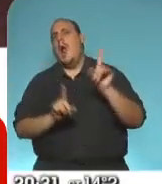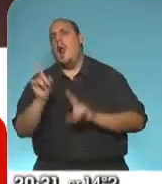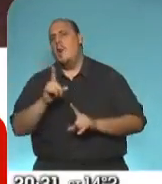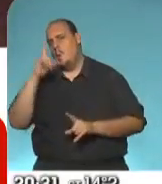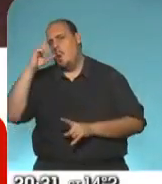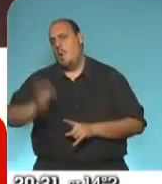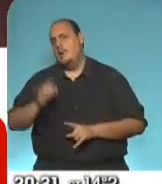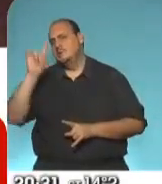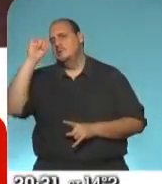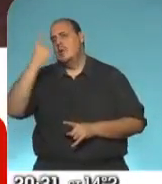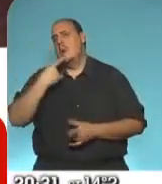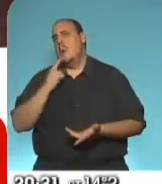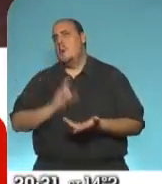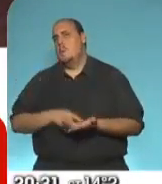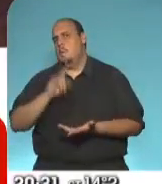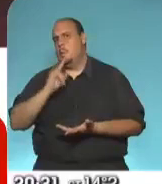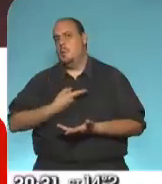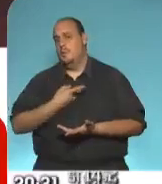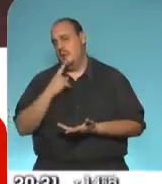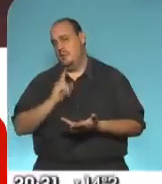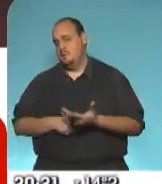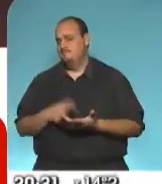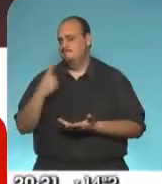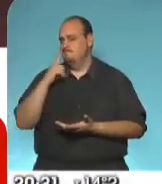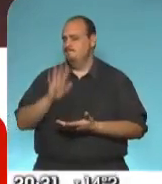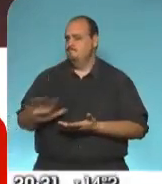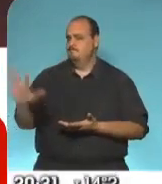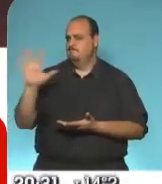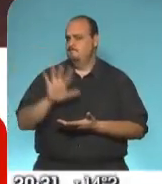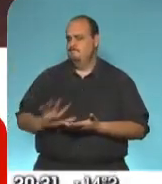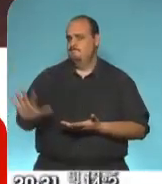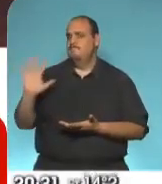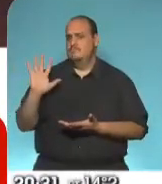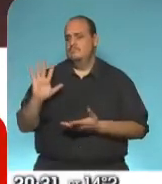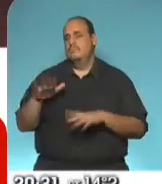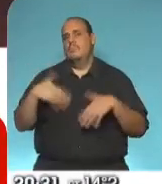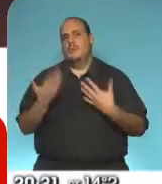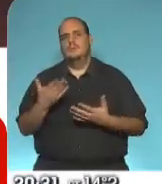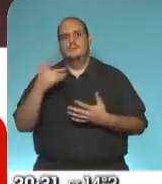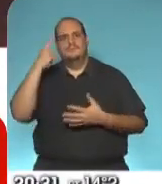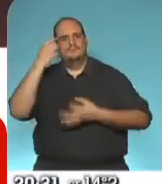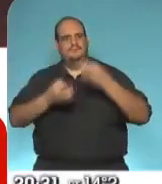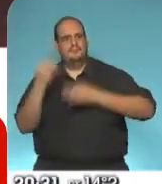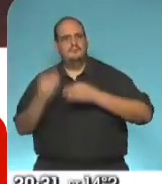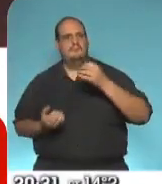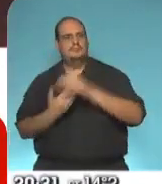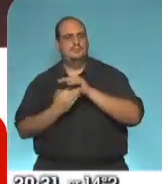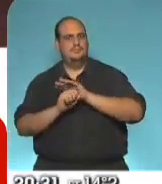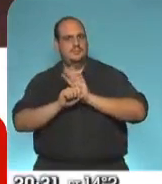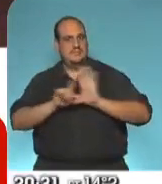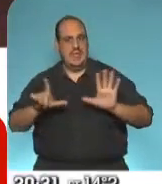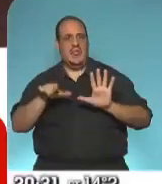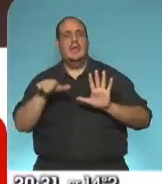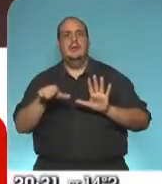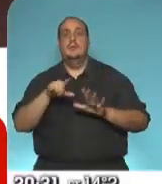autónomas que es bueno y son controvertidas. Y es bueno que la Suprema Corte de Justicia de la Provincia de Buenos Aires, que reitero, es el único